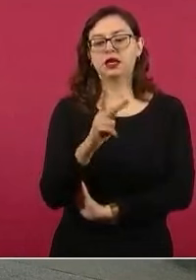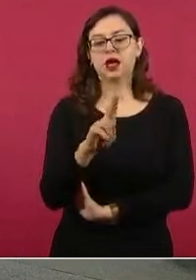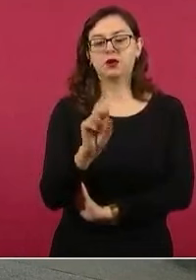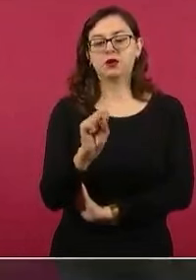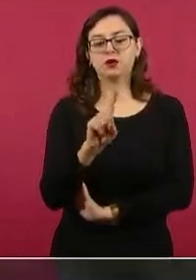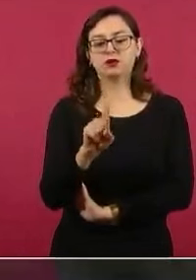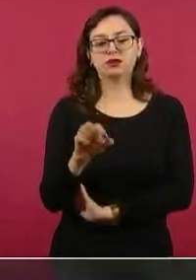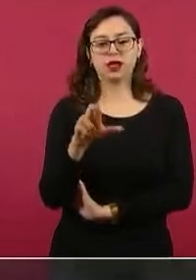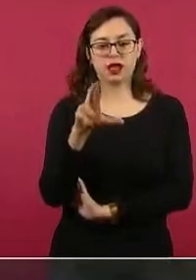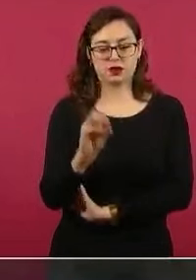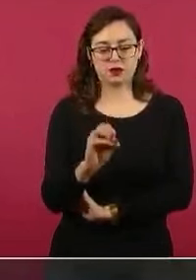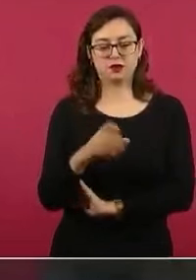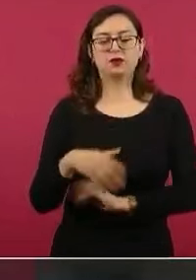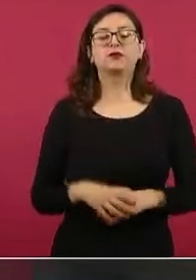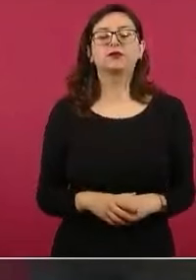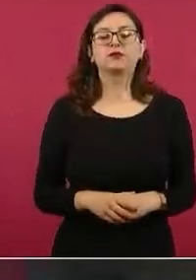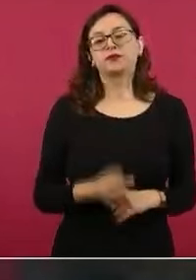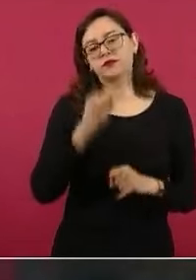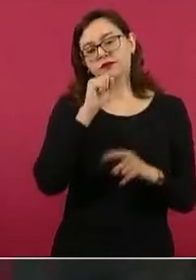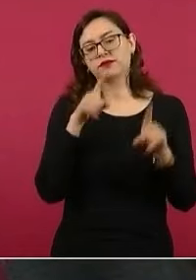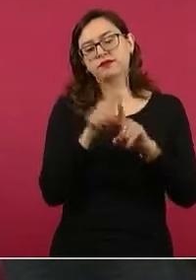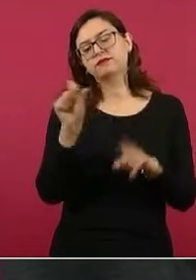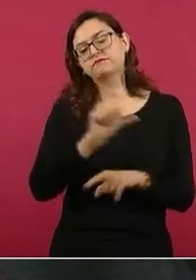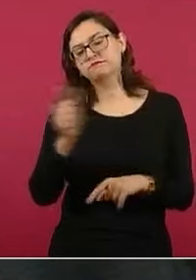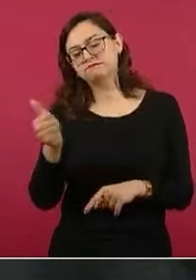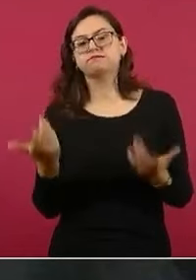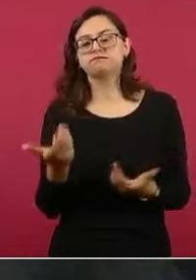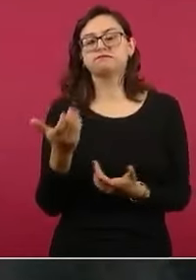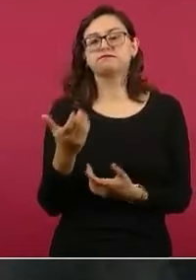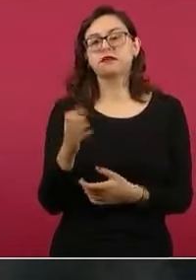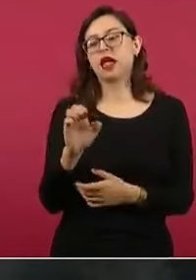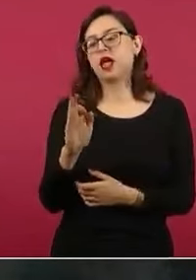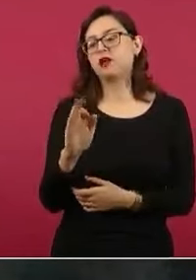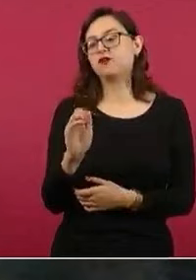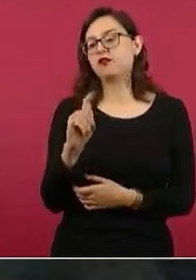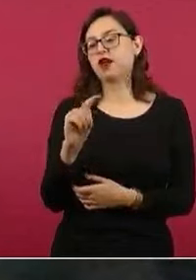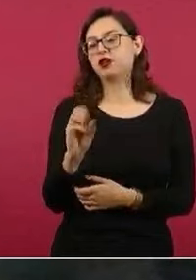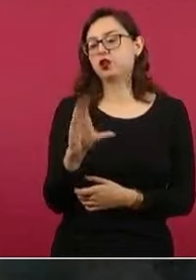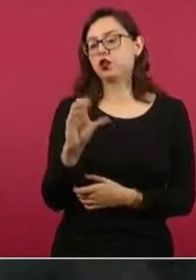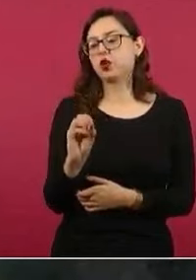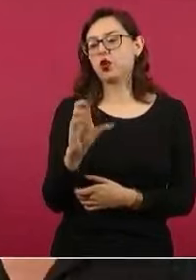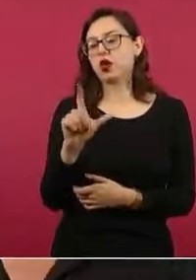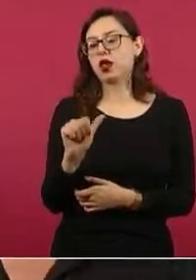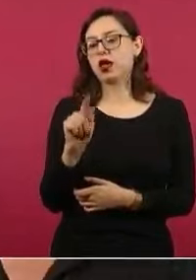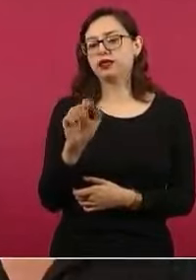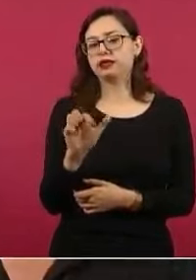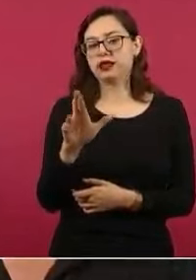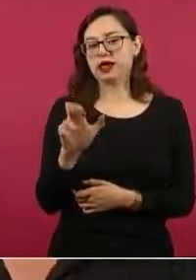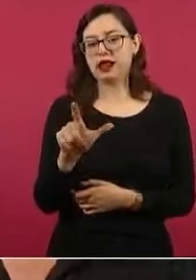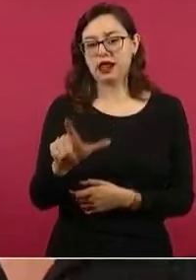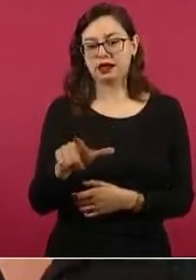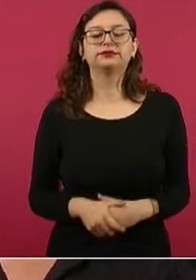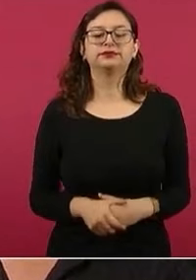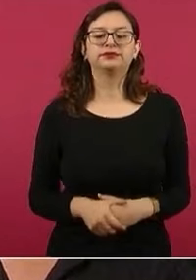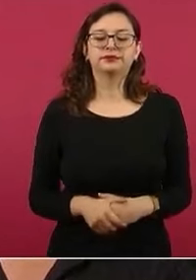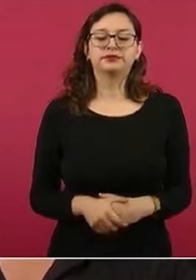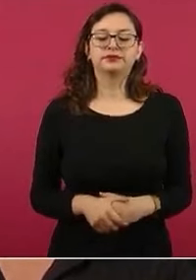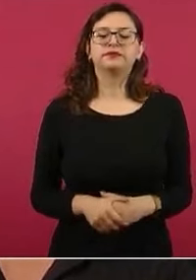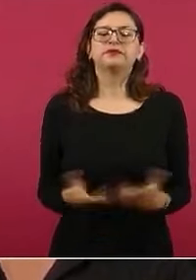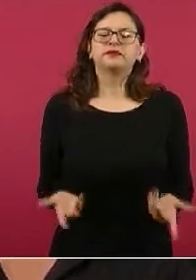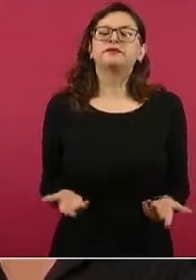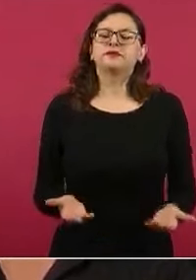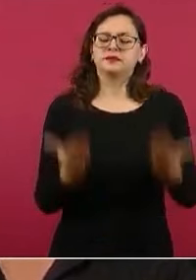Colateral. Rápidamente, presidente, regresando al tema de Conagua, ya expresó usted la voluntad del gobierno federal de